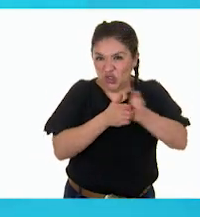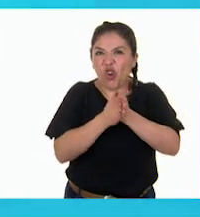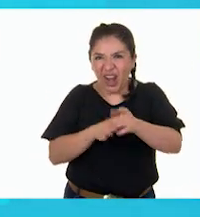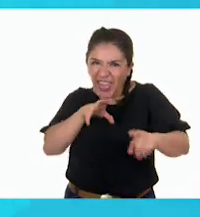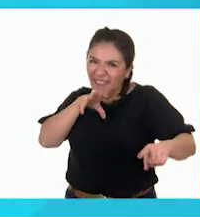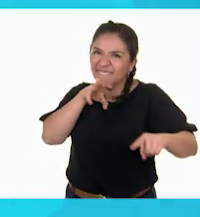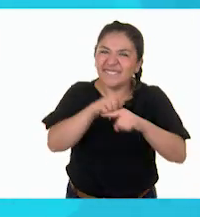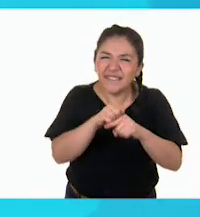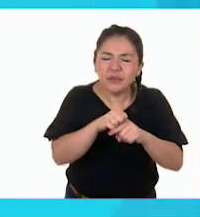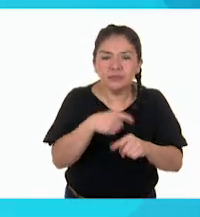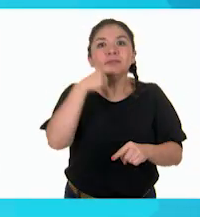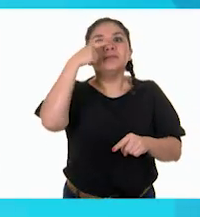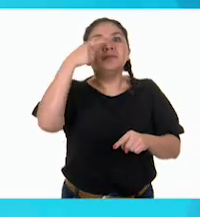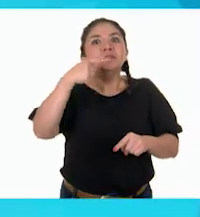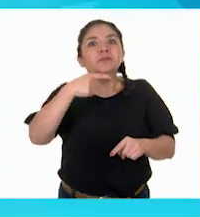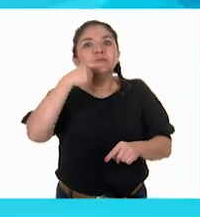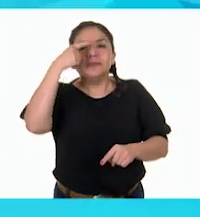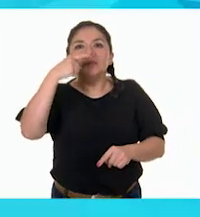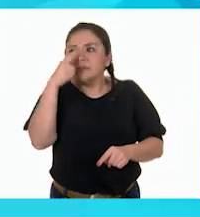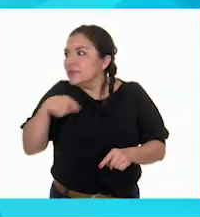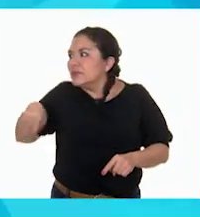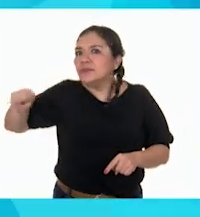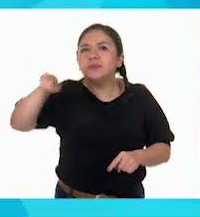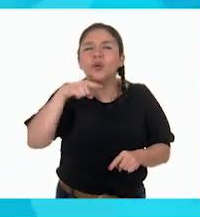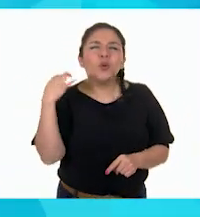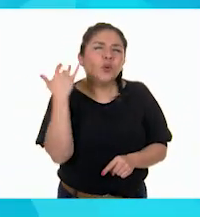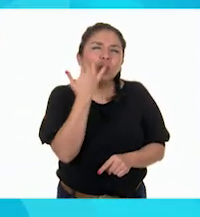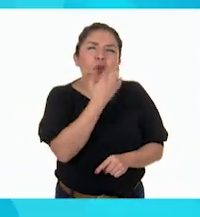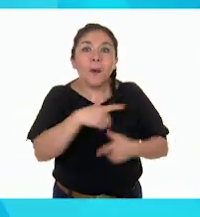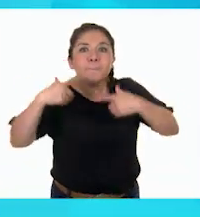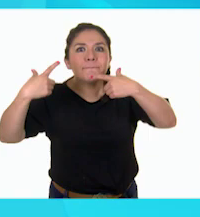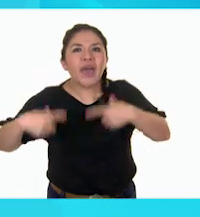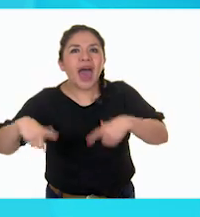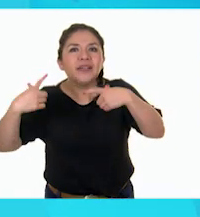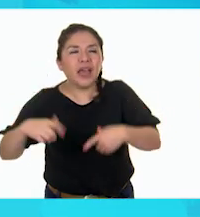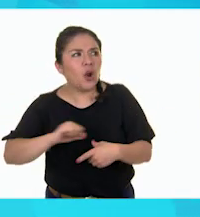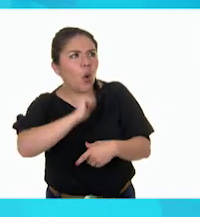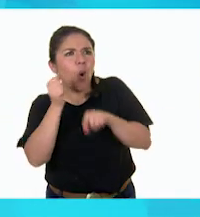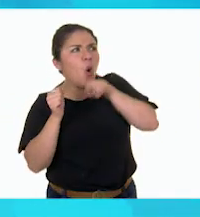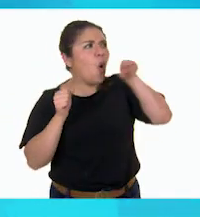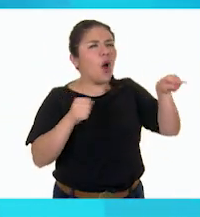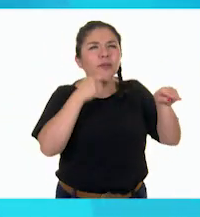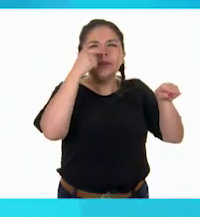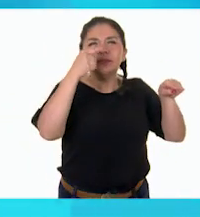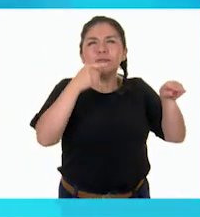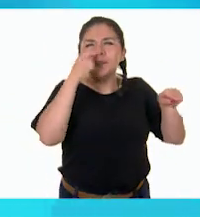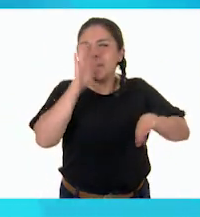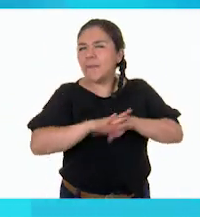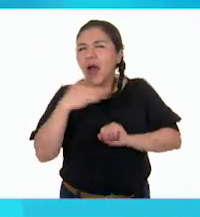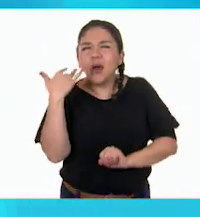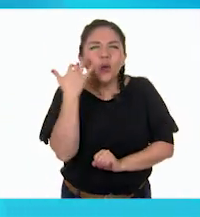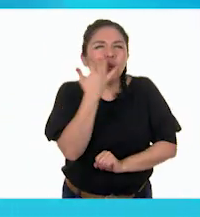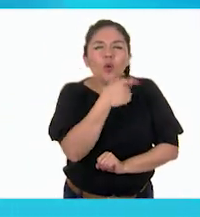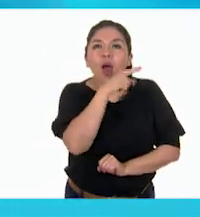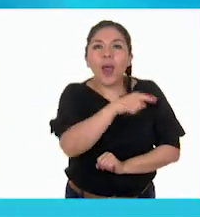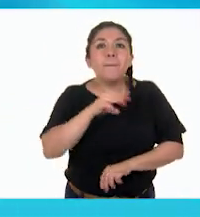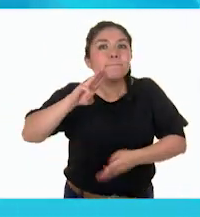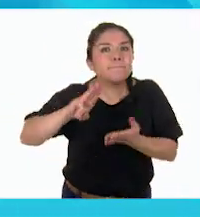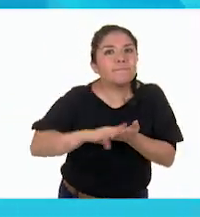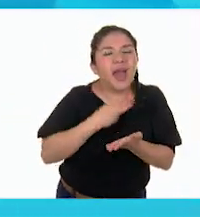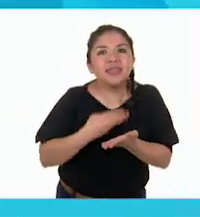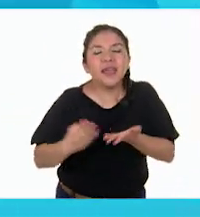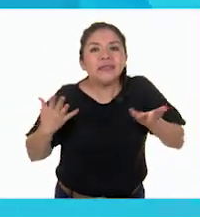chocolate, cuando desde algún lado le llegó un aroma riquísimo a pastel, y desde otro lado volvió a oler tan rico a